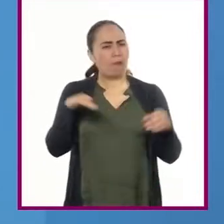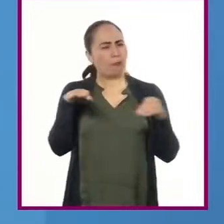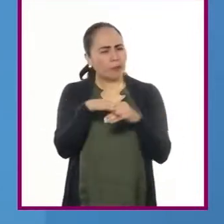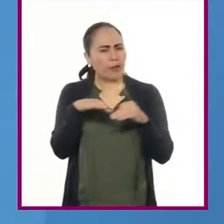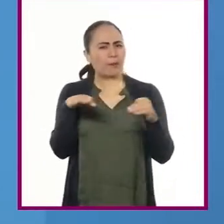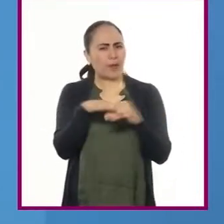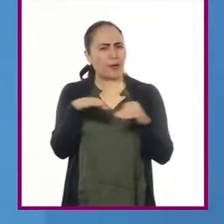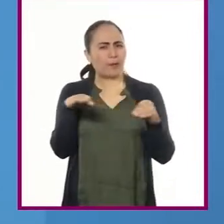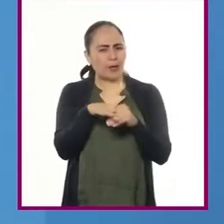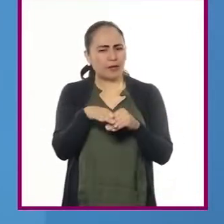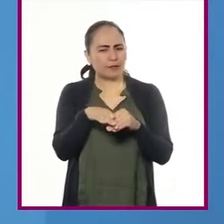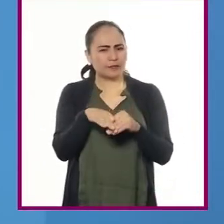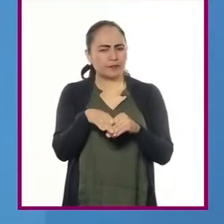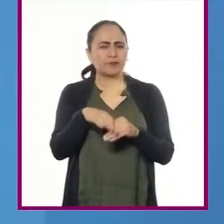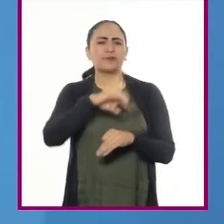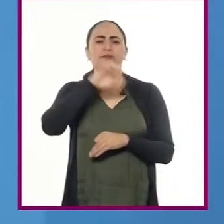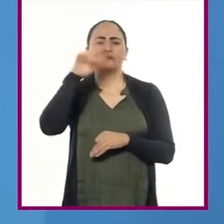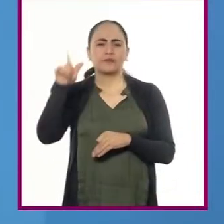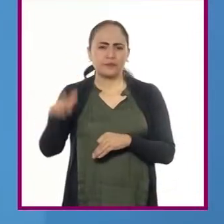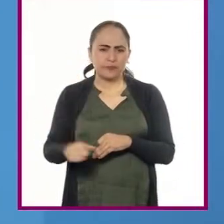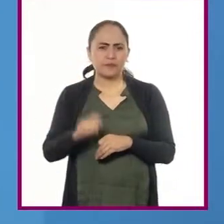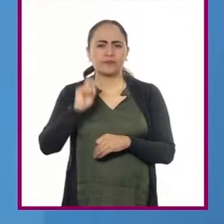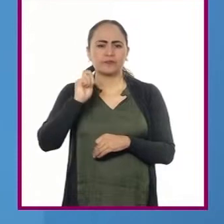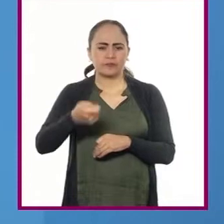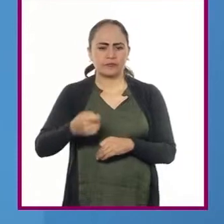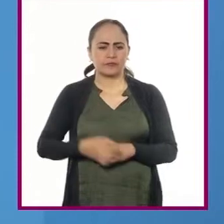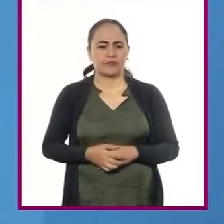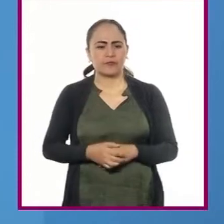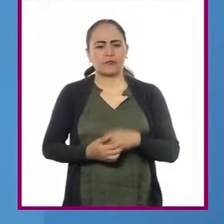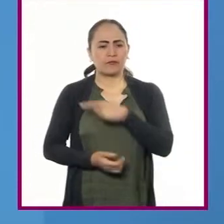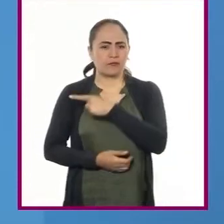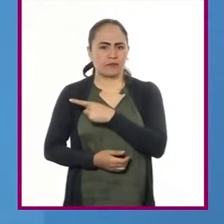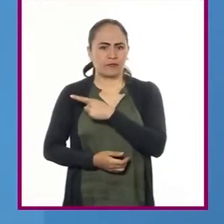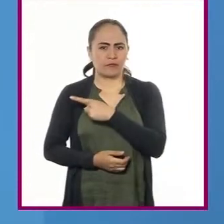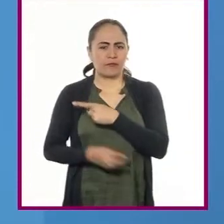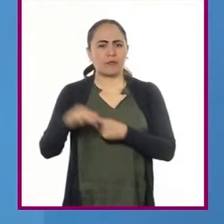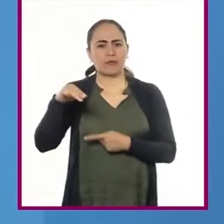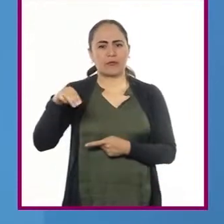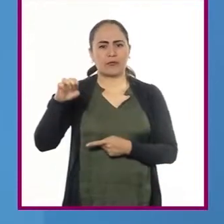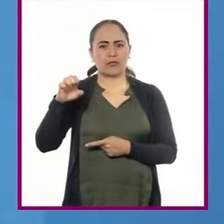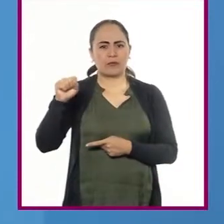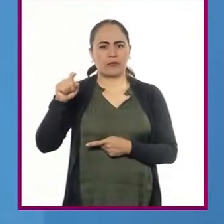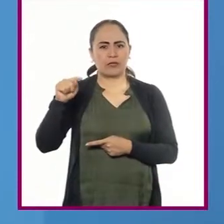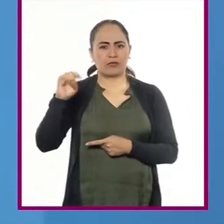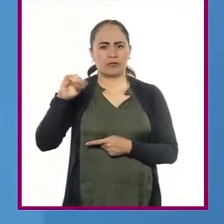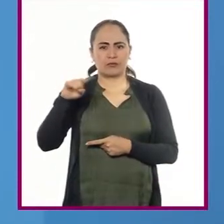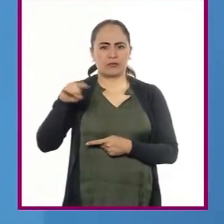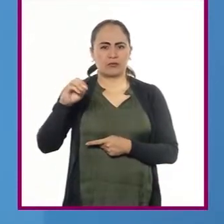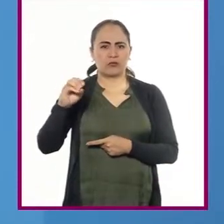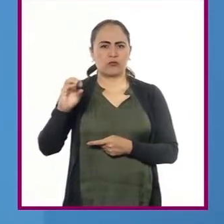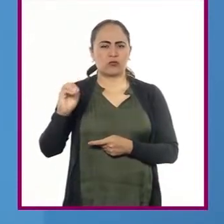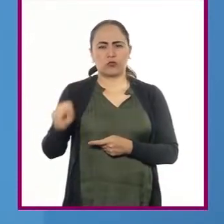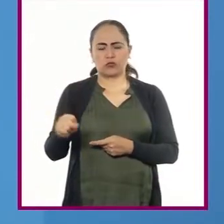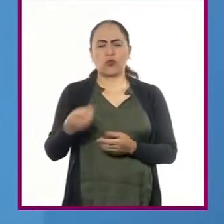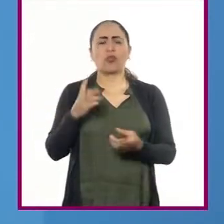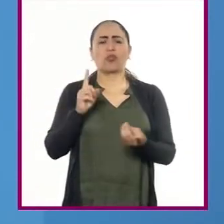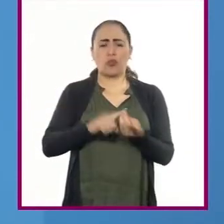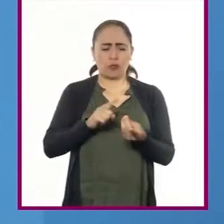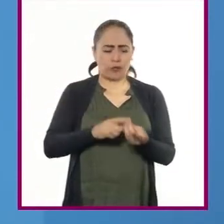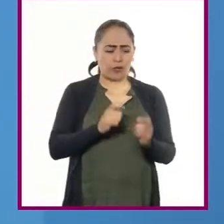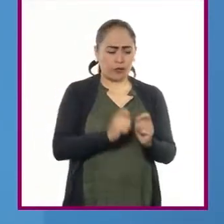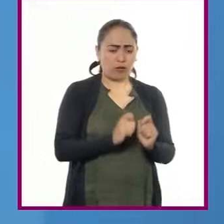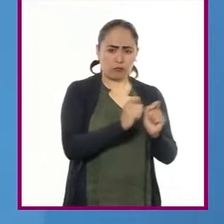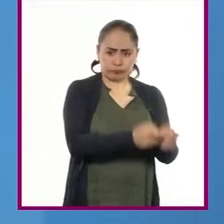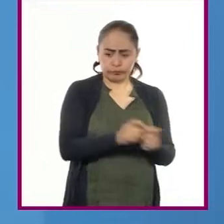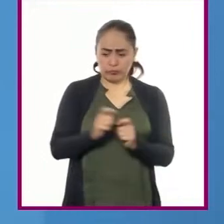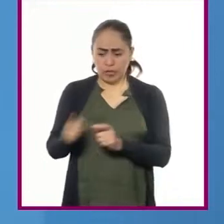frecuentes, dando como resultado el surgimiento de mestizos, quienes tampoco estaban definidos muy claramente.